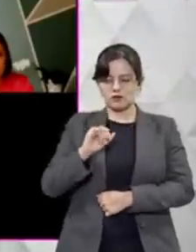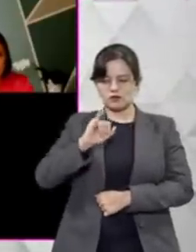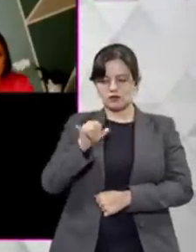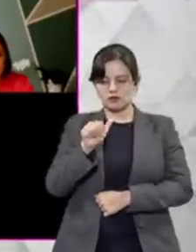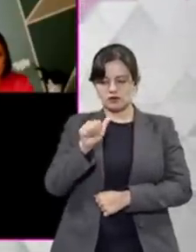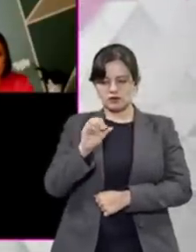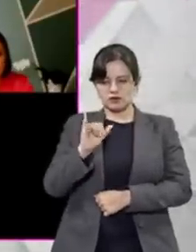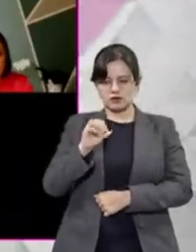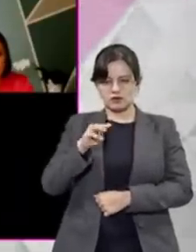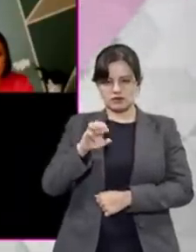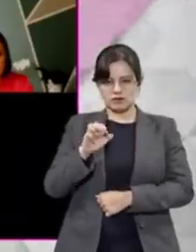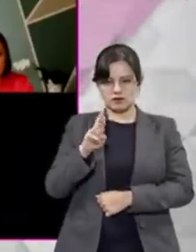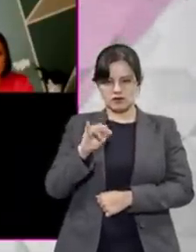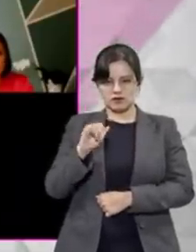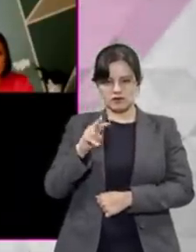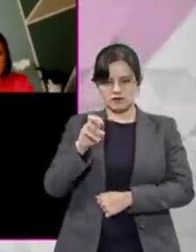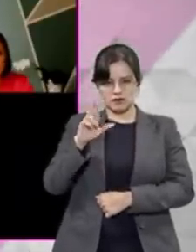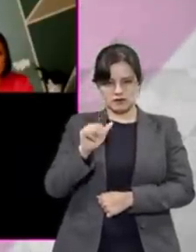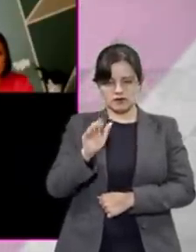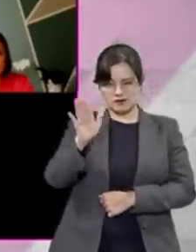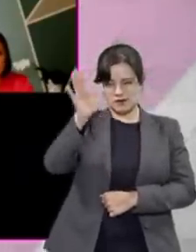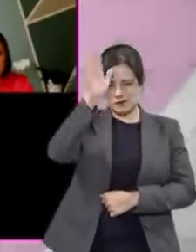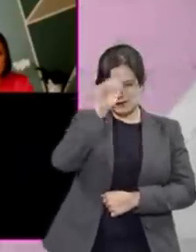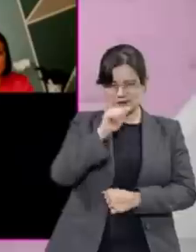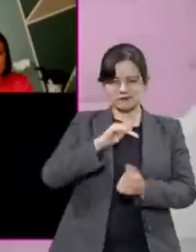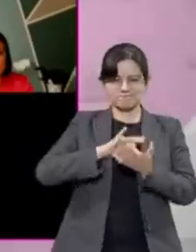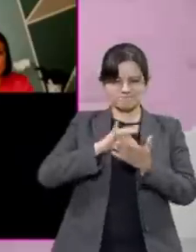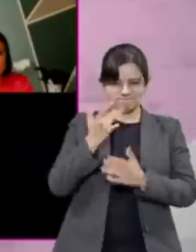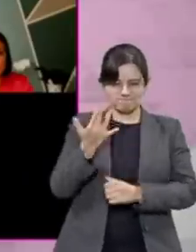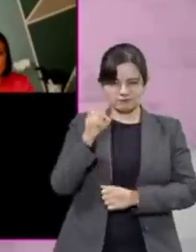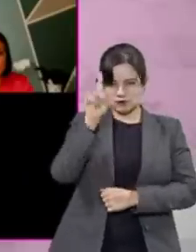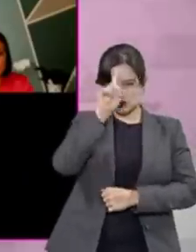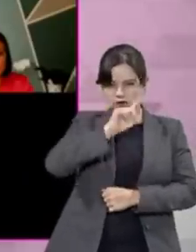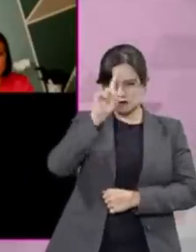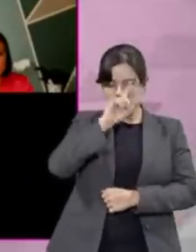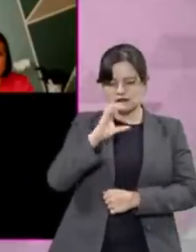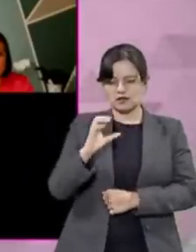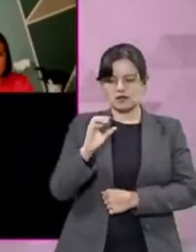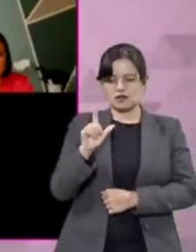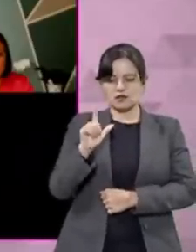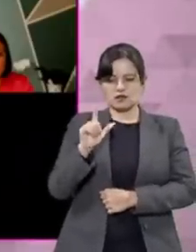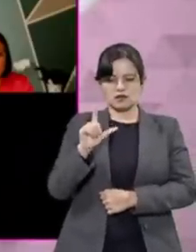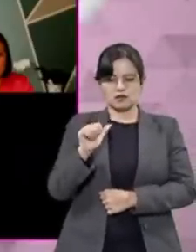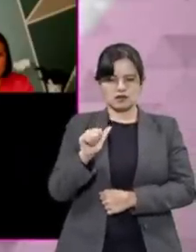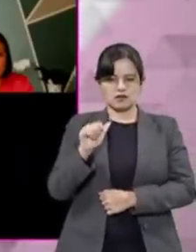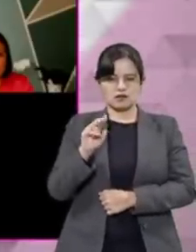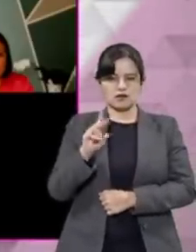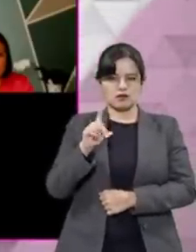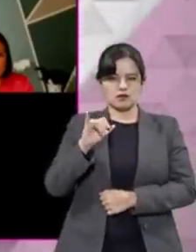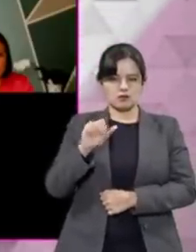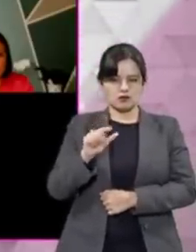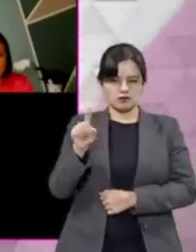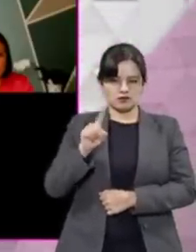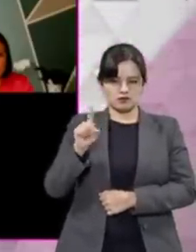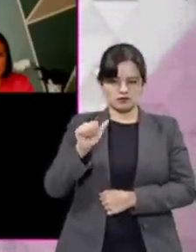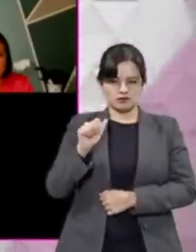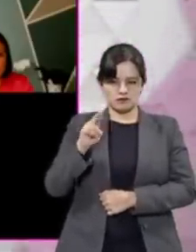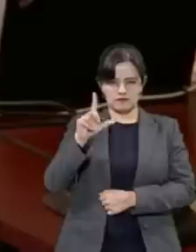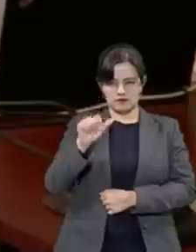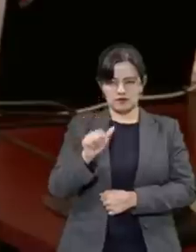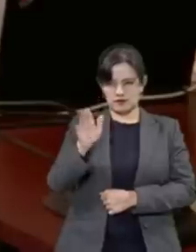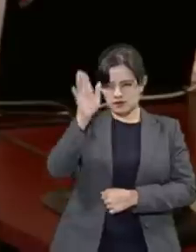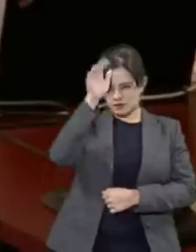Santiago Creel Miranda de Lily Téllez de Beatriz paredes Rangel del Pri el otro priista la otra